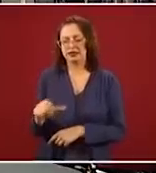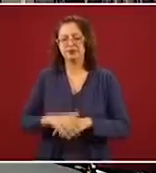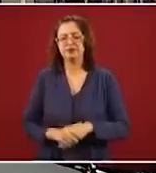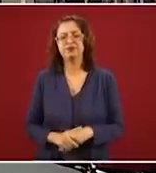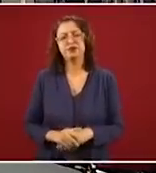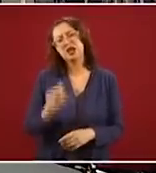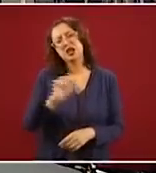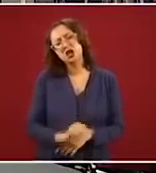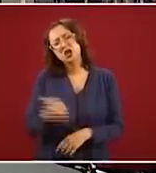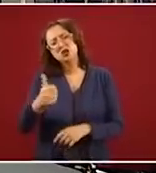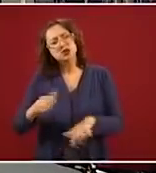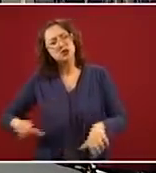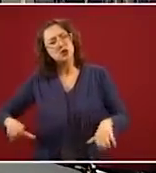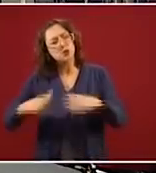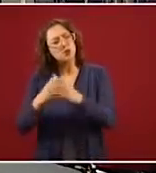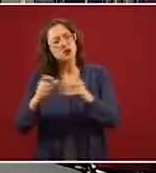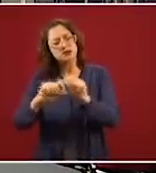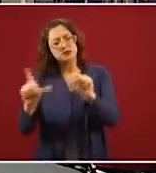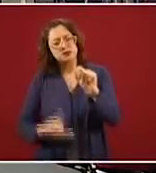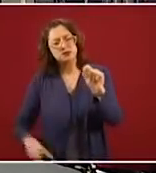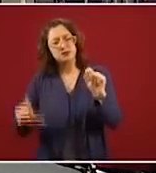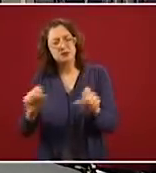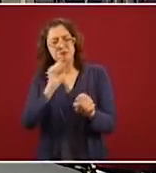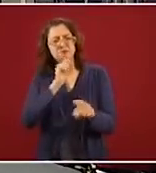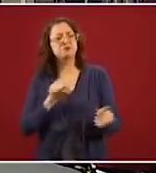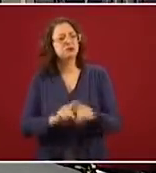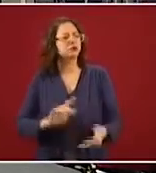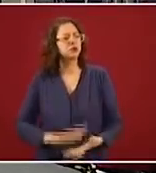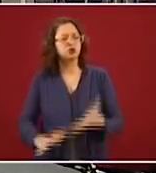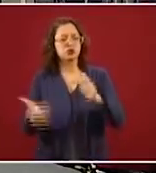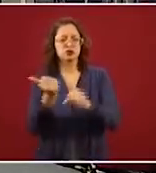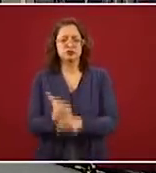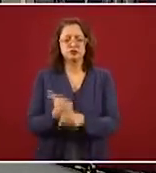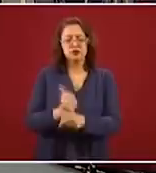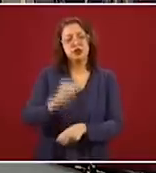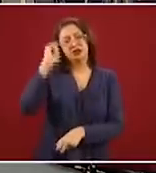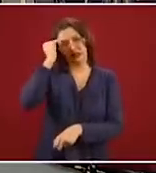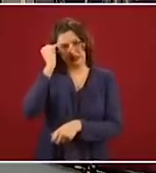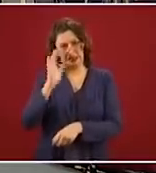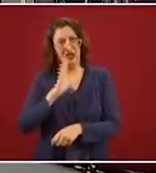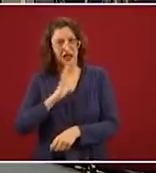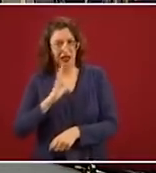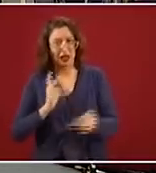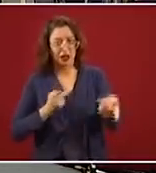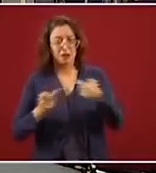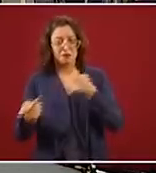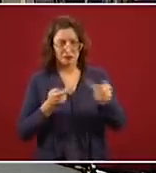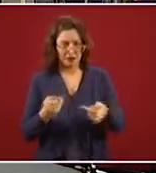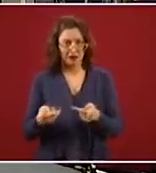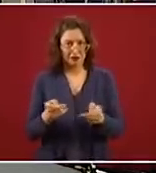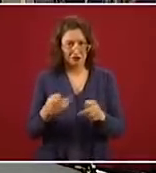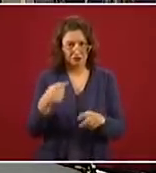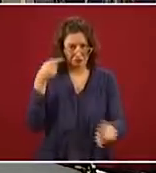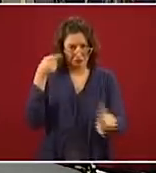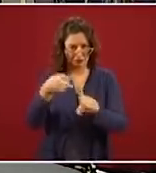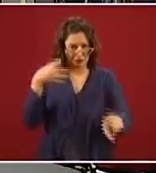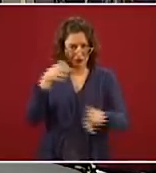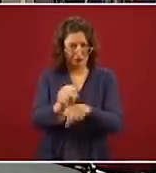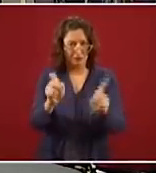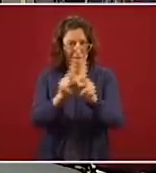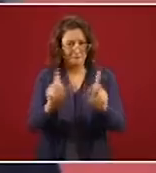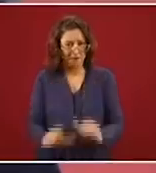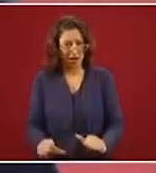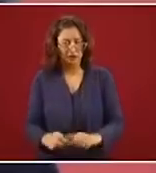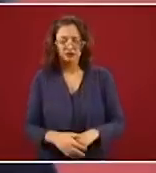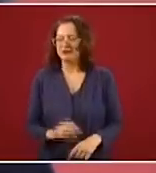otras comunidades en el país que también sufren violencia y que son indígenas, ¿también tiene plan para pacificar? Sí, desde luego. Pero hay